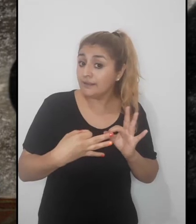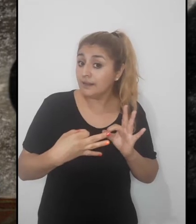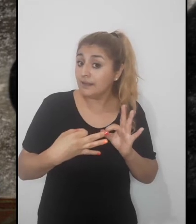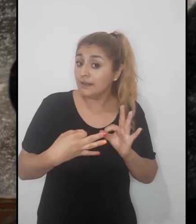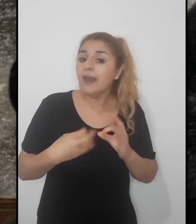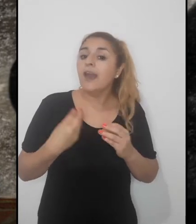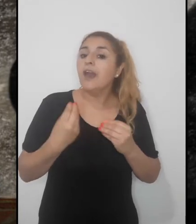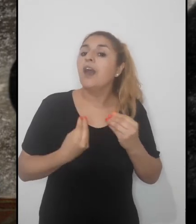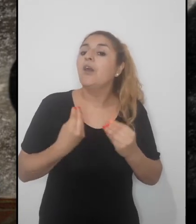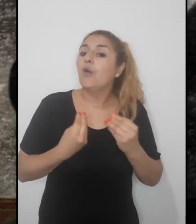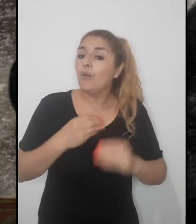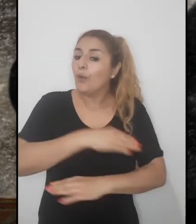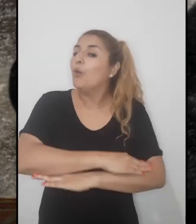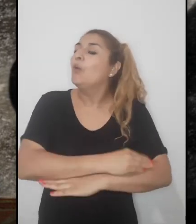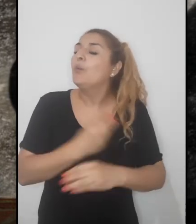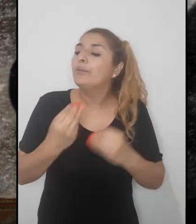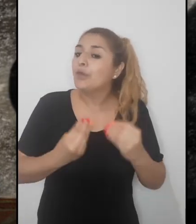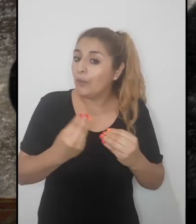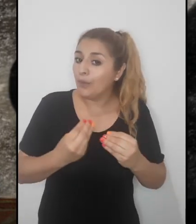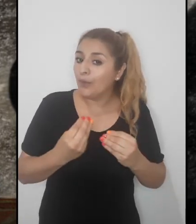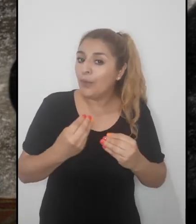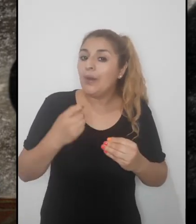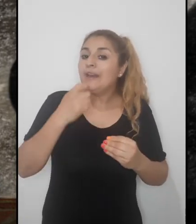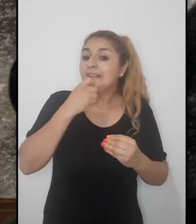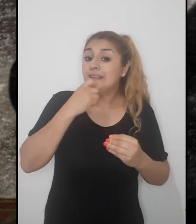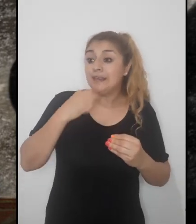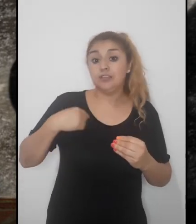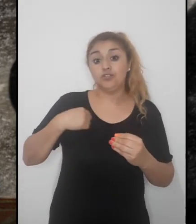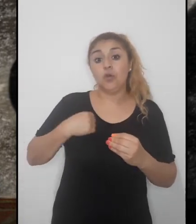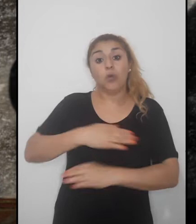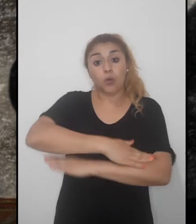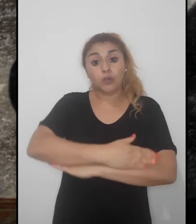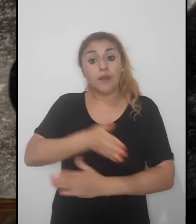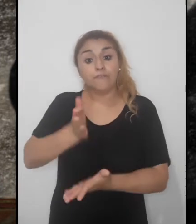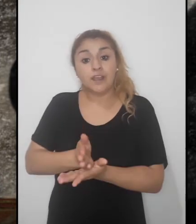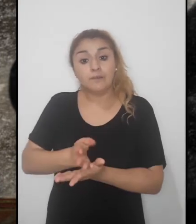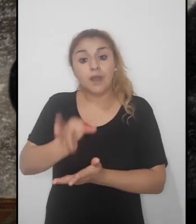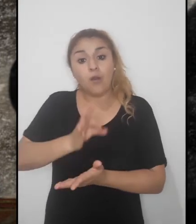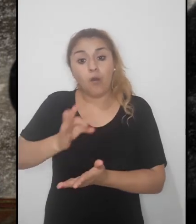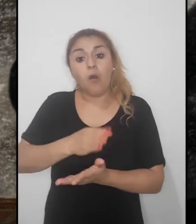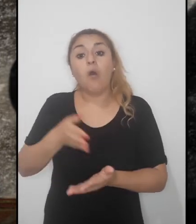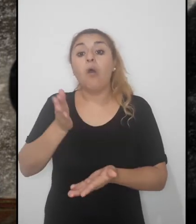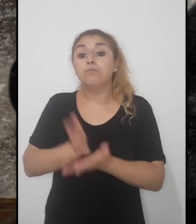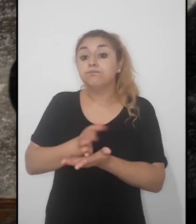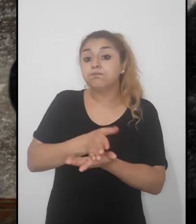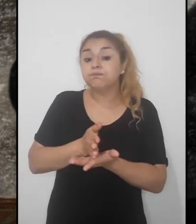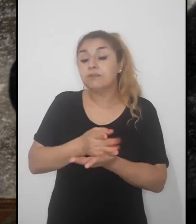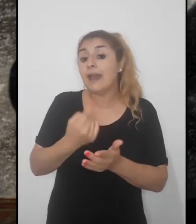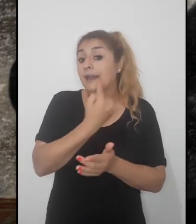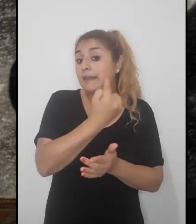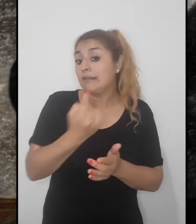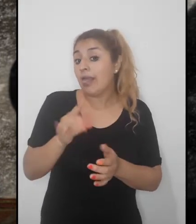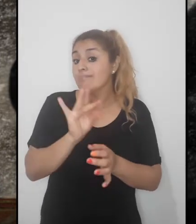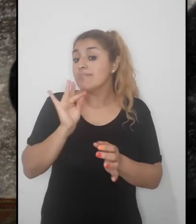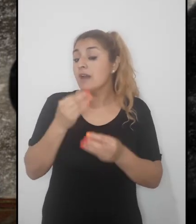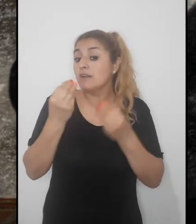puerta con todo esto a ti será su deseo y tú te vas enseñorear de